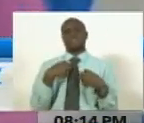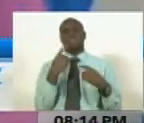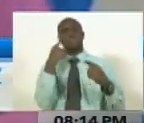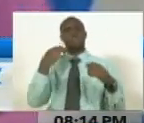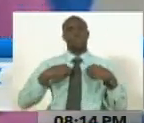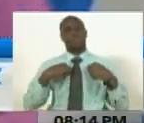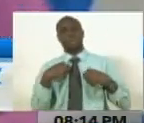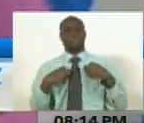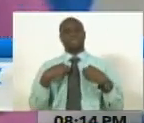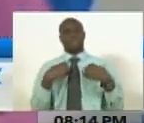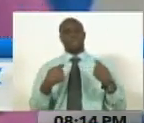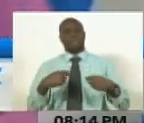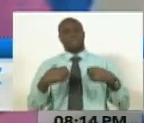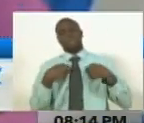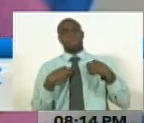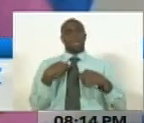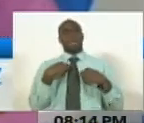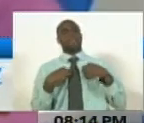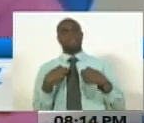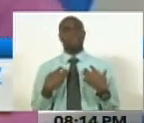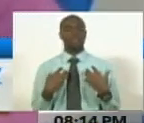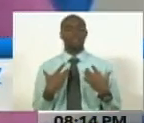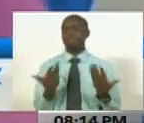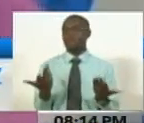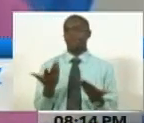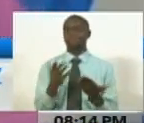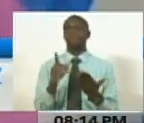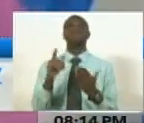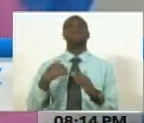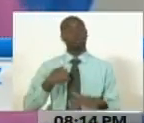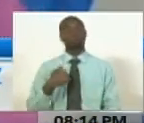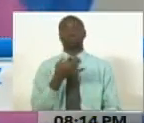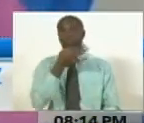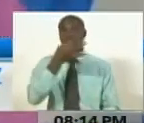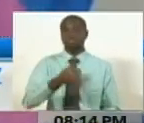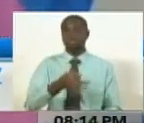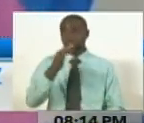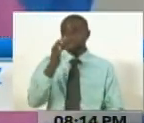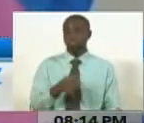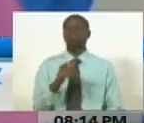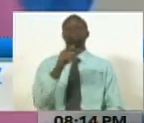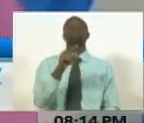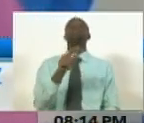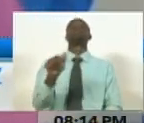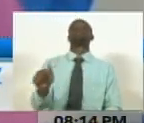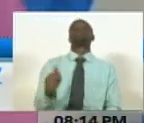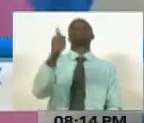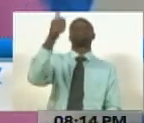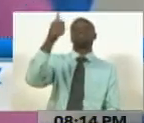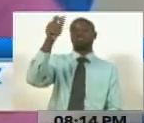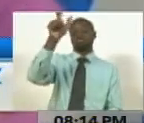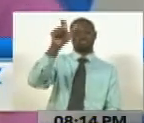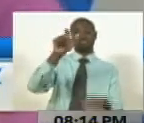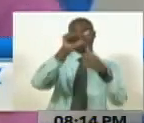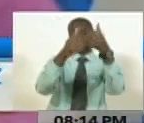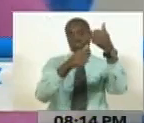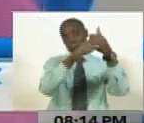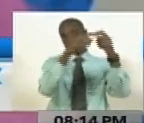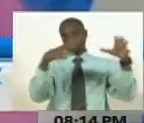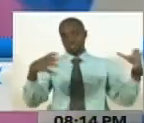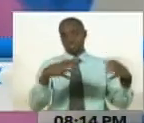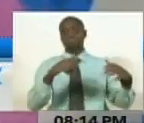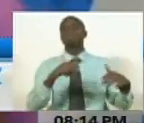molesta demasiado. Así que yo felicito al vicecanciller, a la